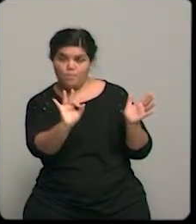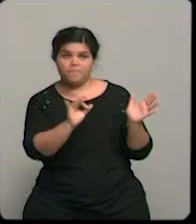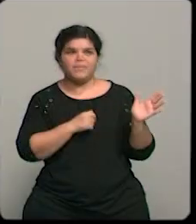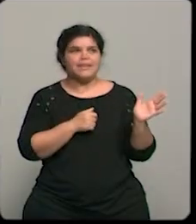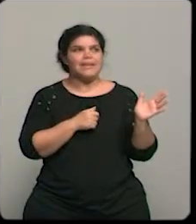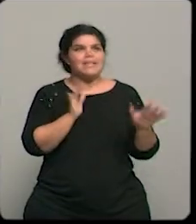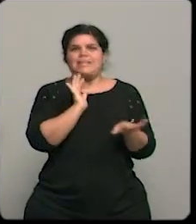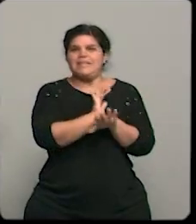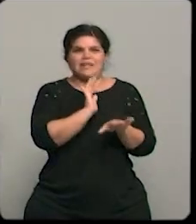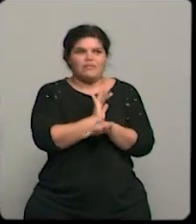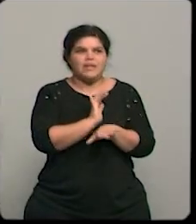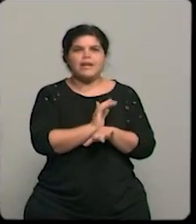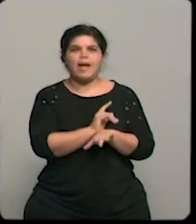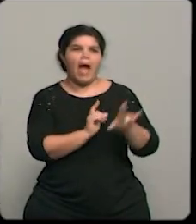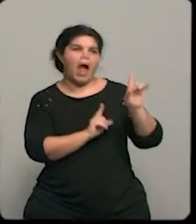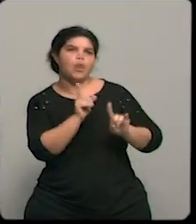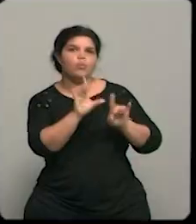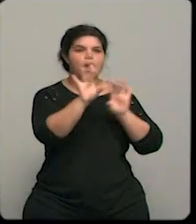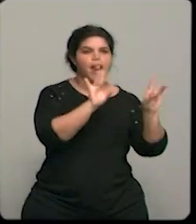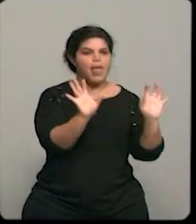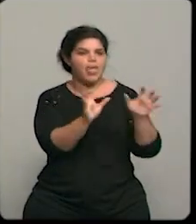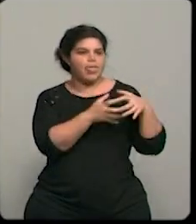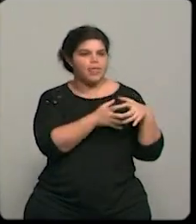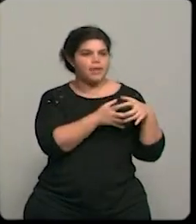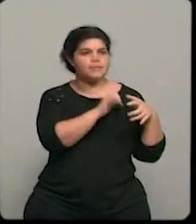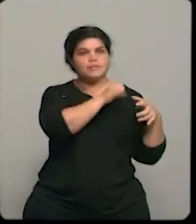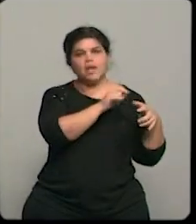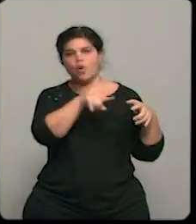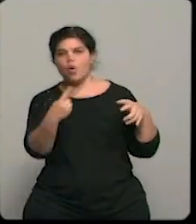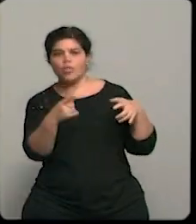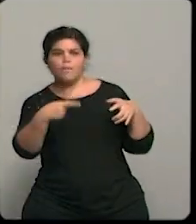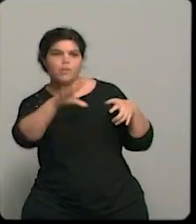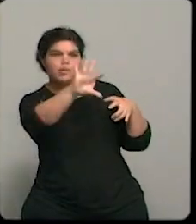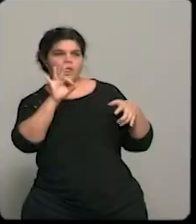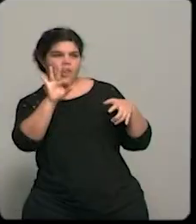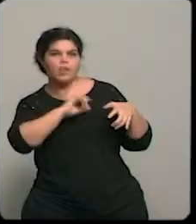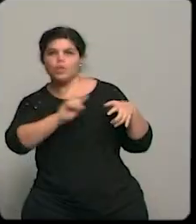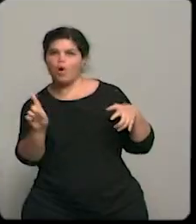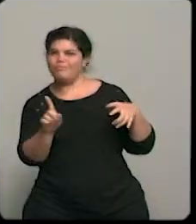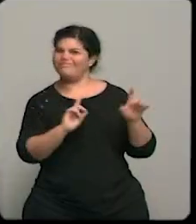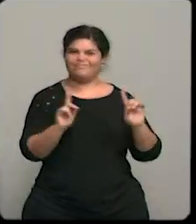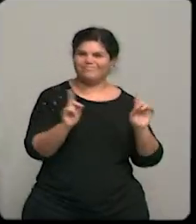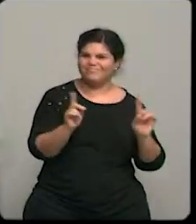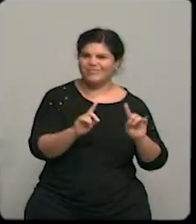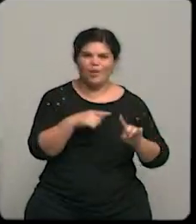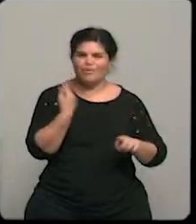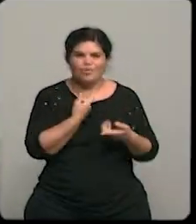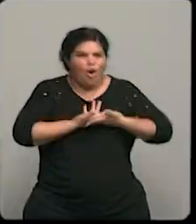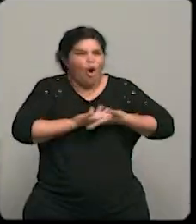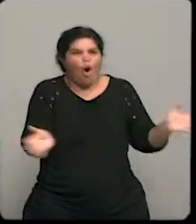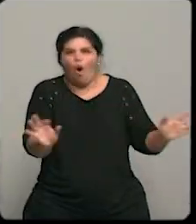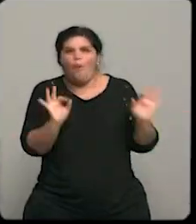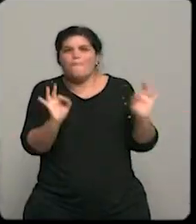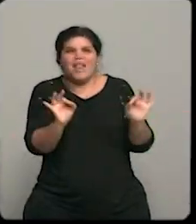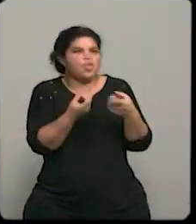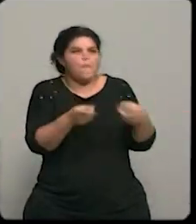una enorme cantidad de música, ¿no? Como dije, las orquestas están en todos lados y están de una manera maravillosa,